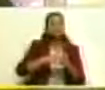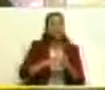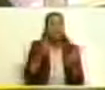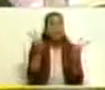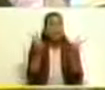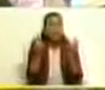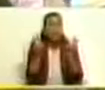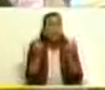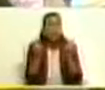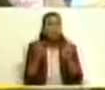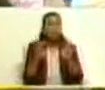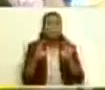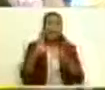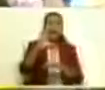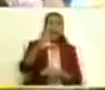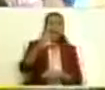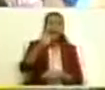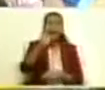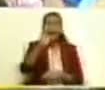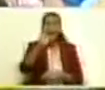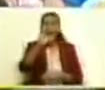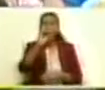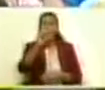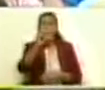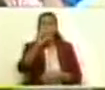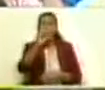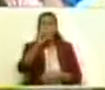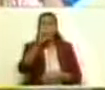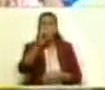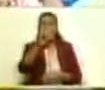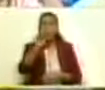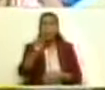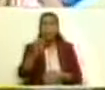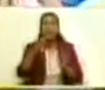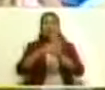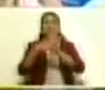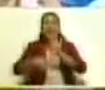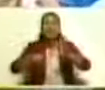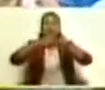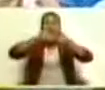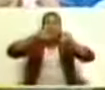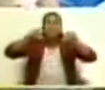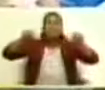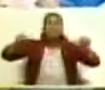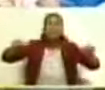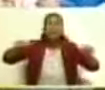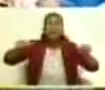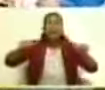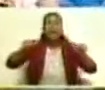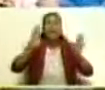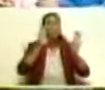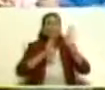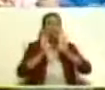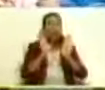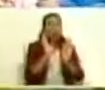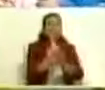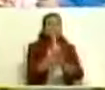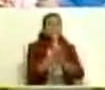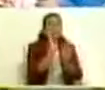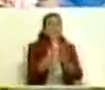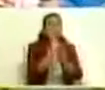tema ecológico y por los derechos de la madre tierra. Cuando nosotros hablamos de